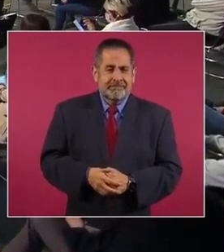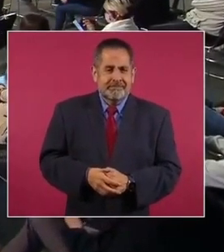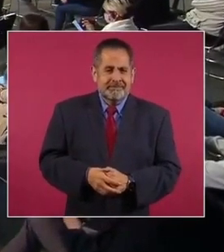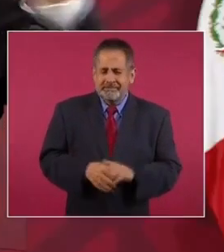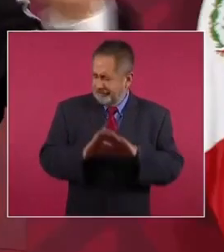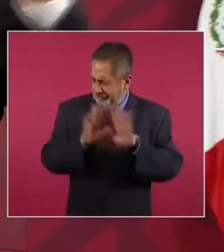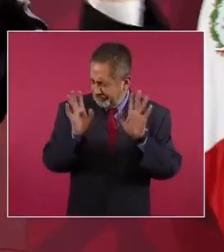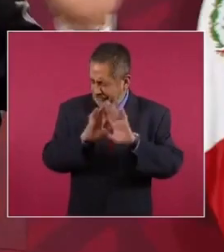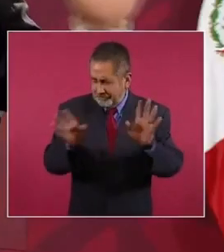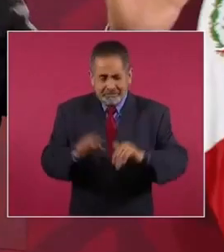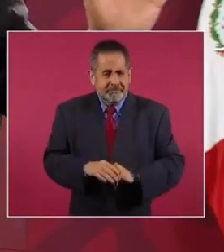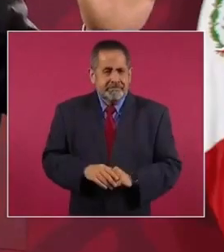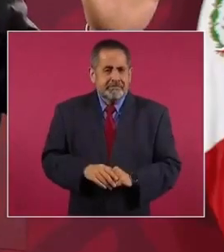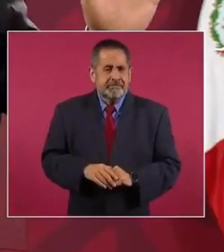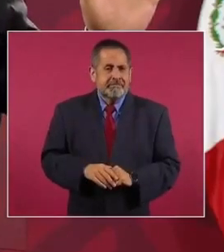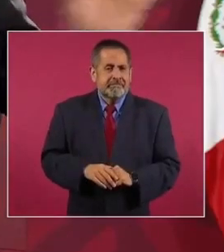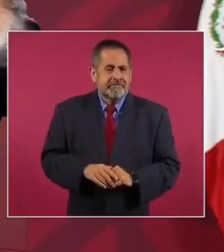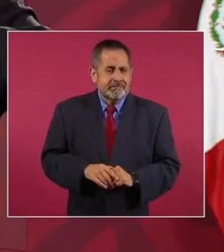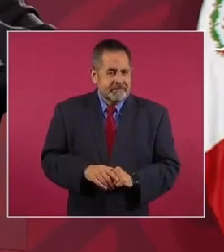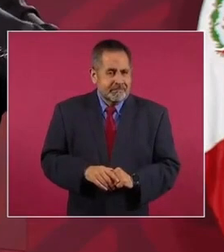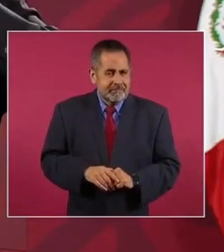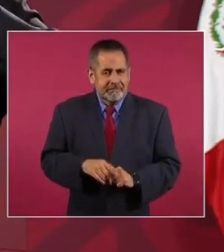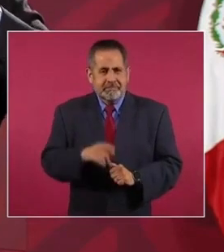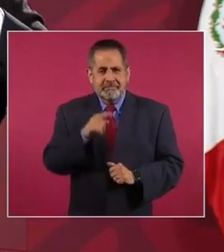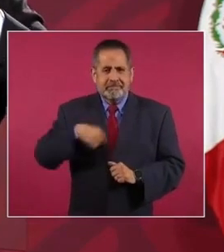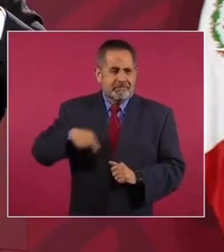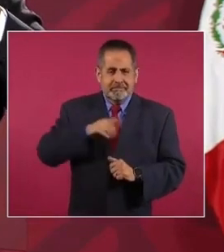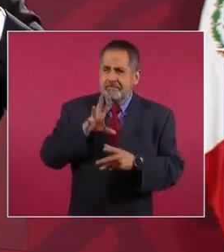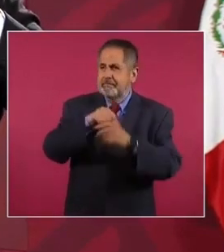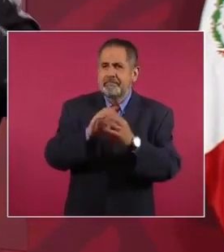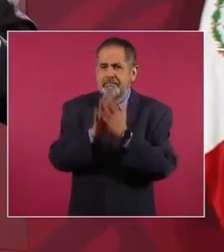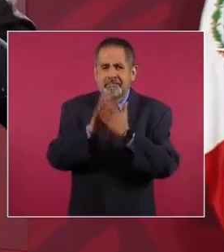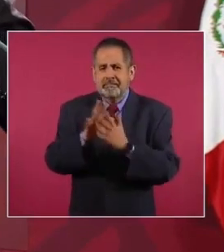independientemente pues se participamos